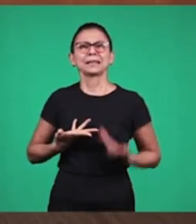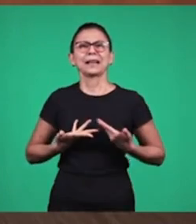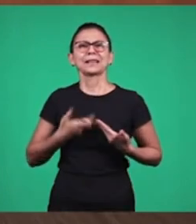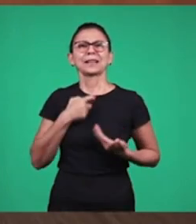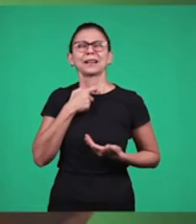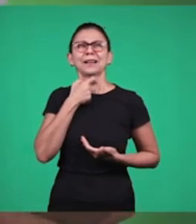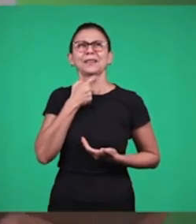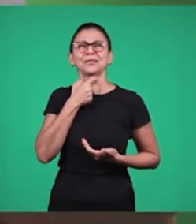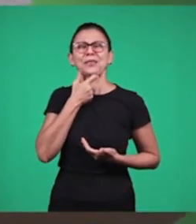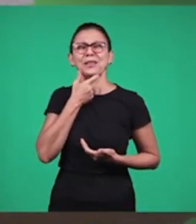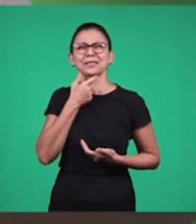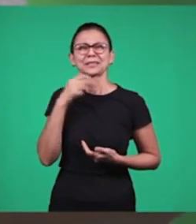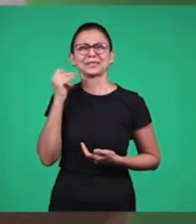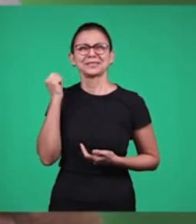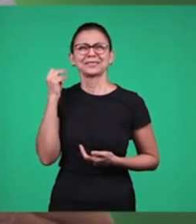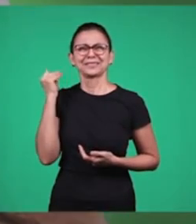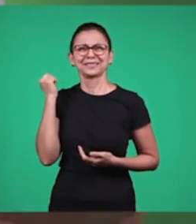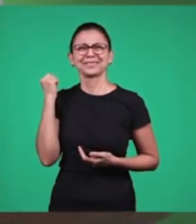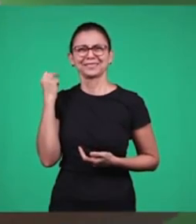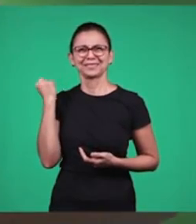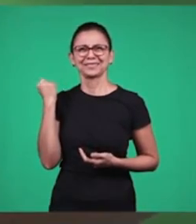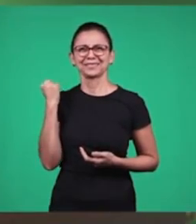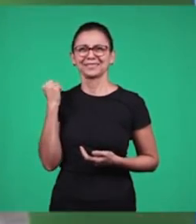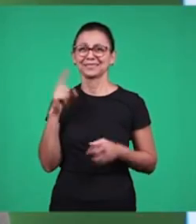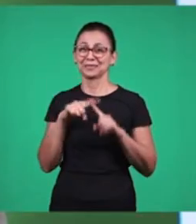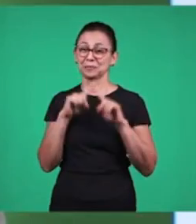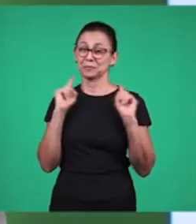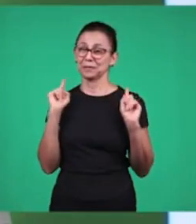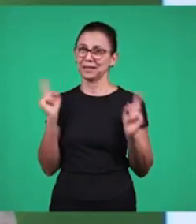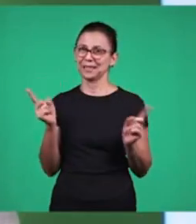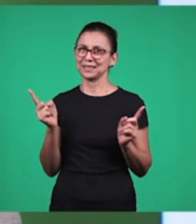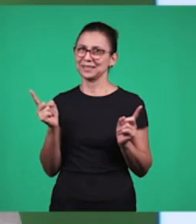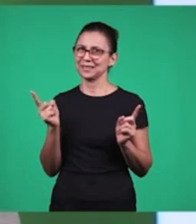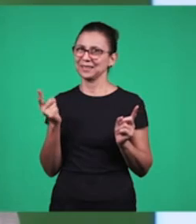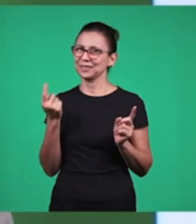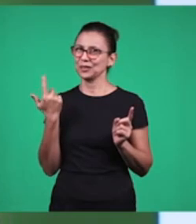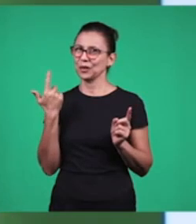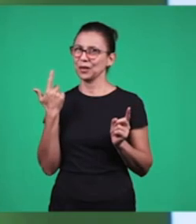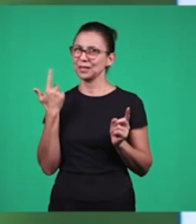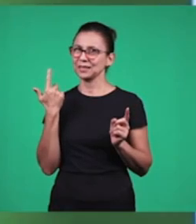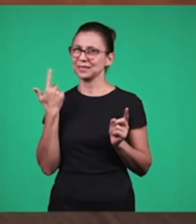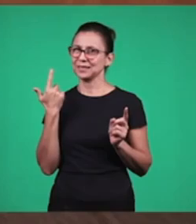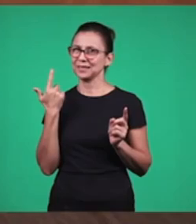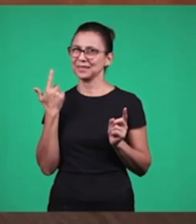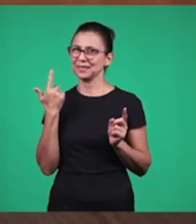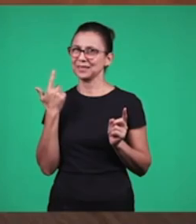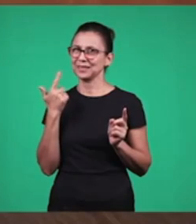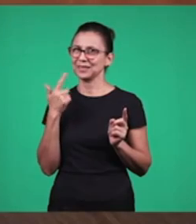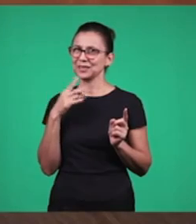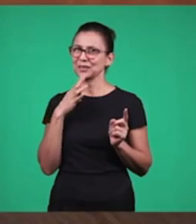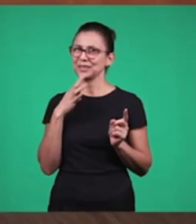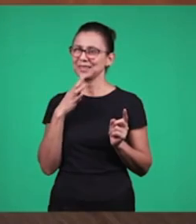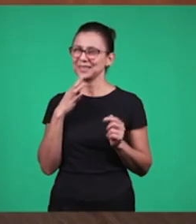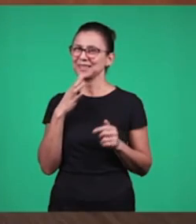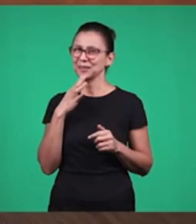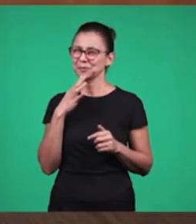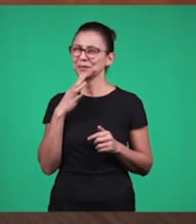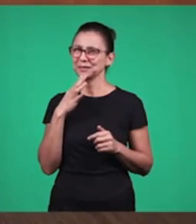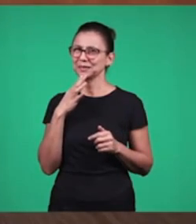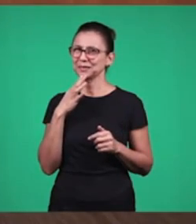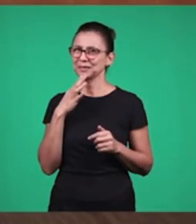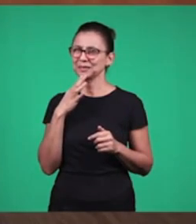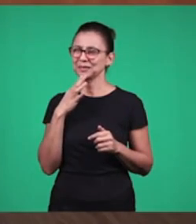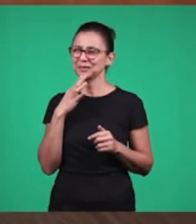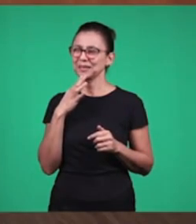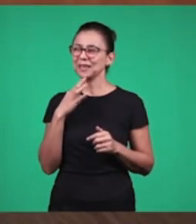que está ronca y cansada, pero para nosotros es inconfundible. Pastor Yedelti, por